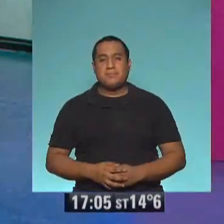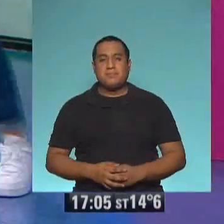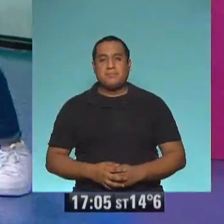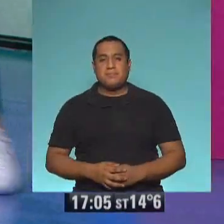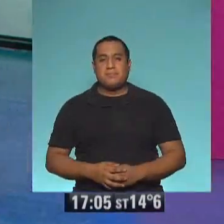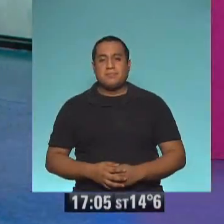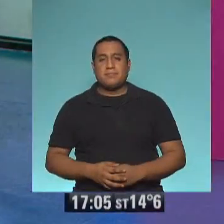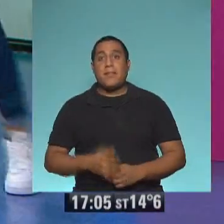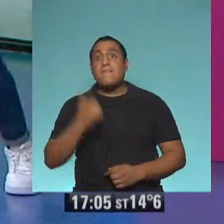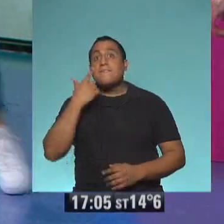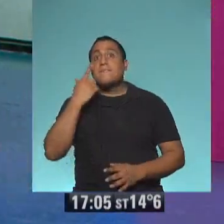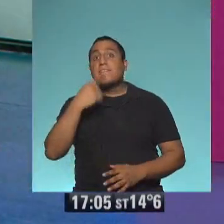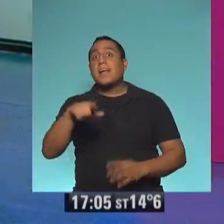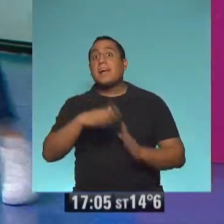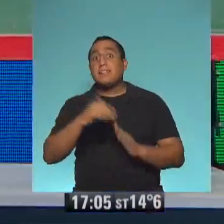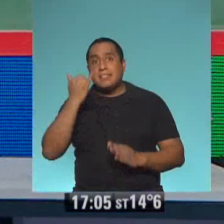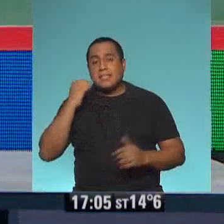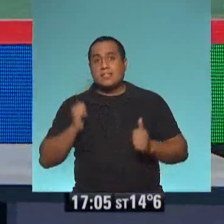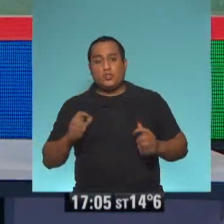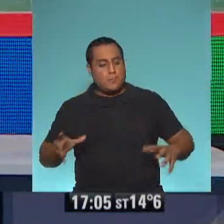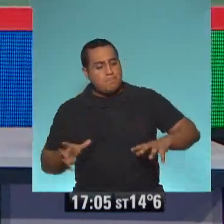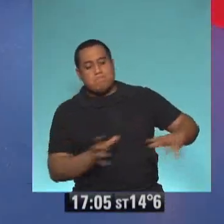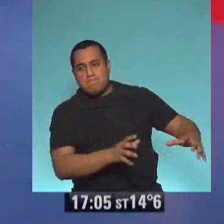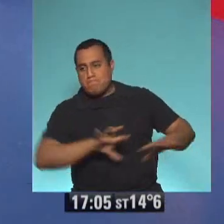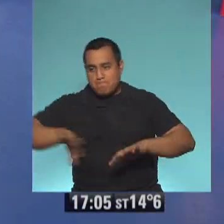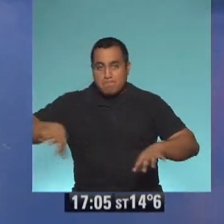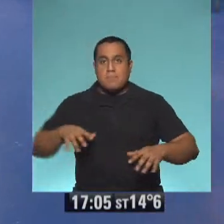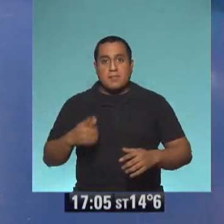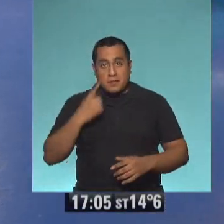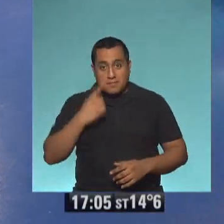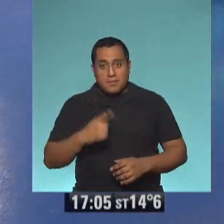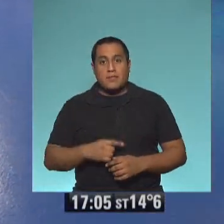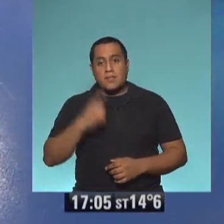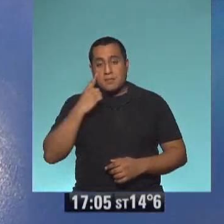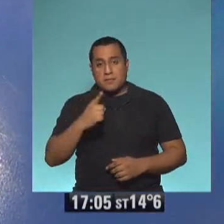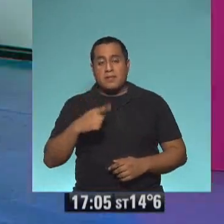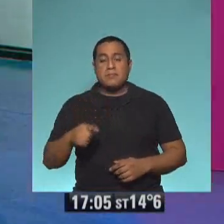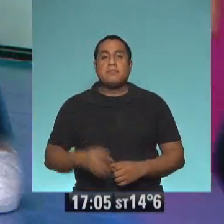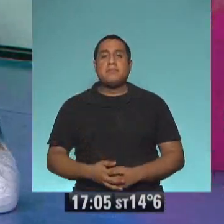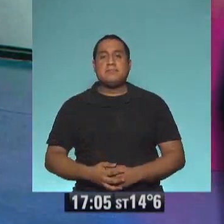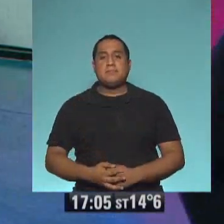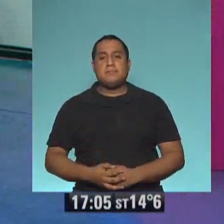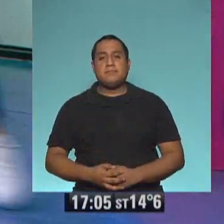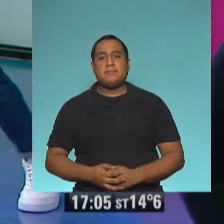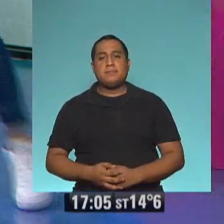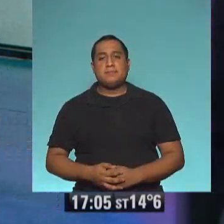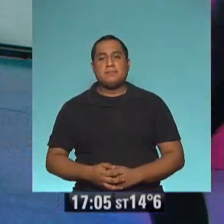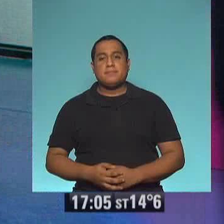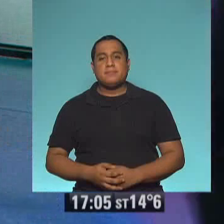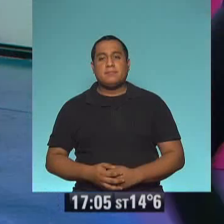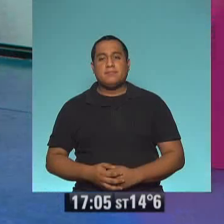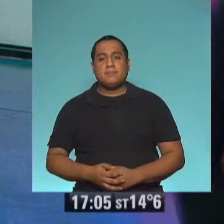vamos a ver en casa ya corrieron ayer mira las piernas adelante y